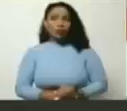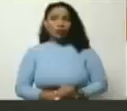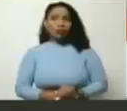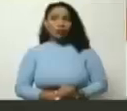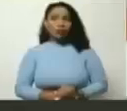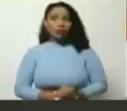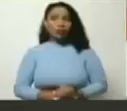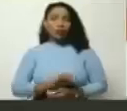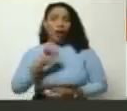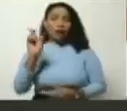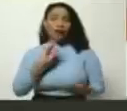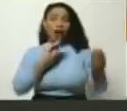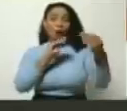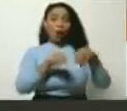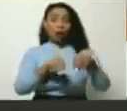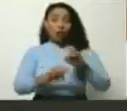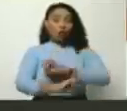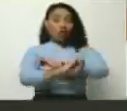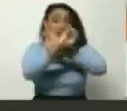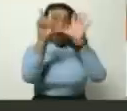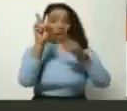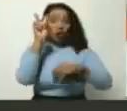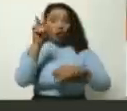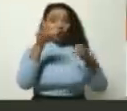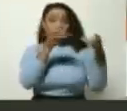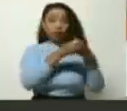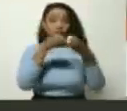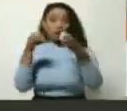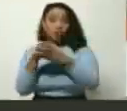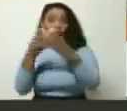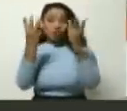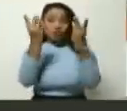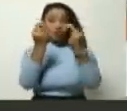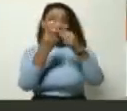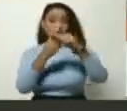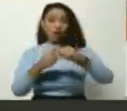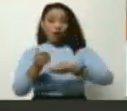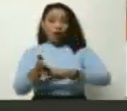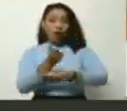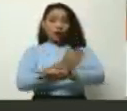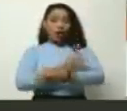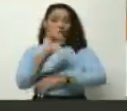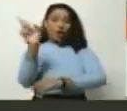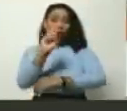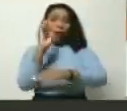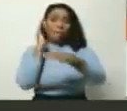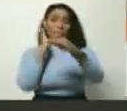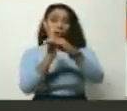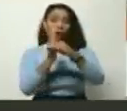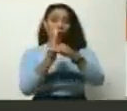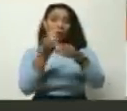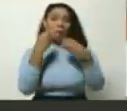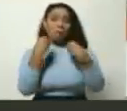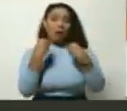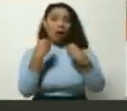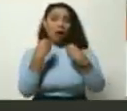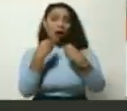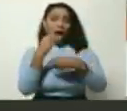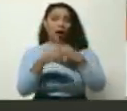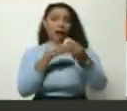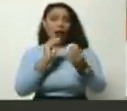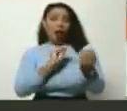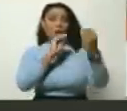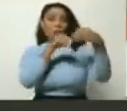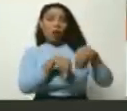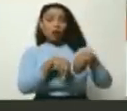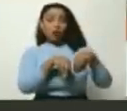Es acuerdo expreso entre las partes que la enumeración anterior no es obstáculo para que, de común acuerdo